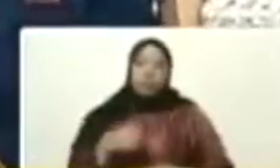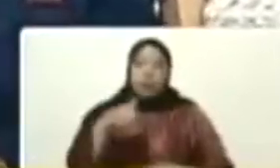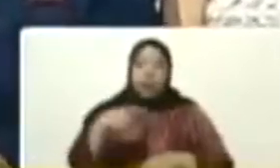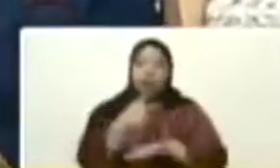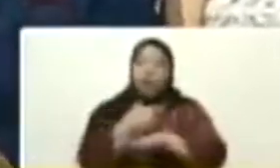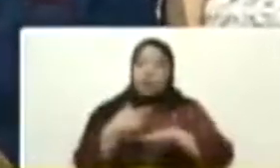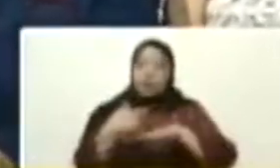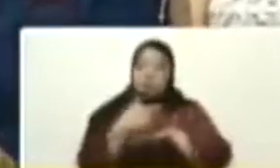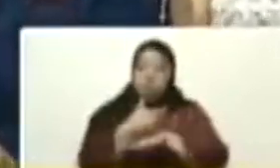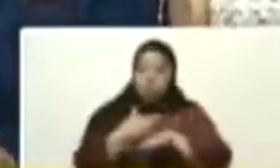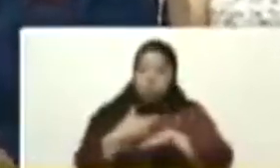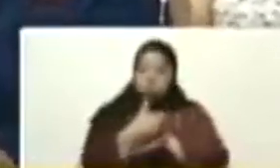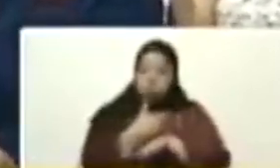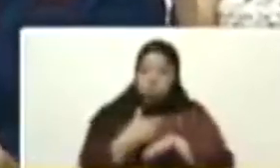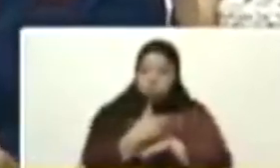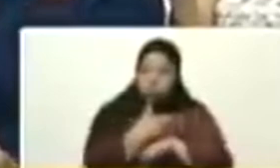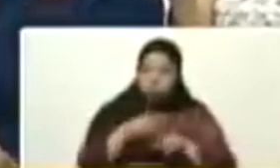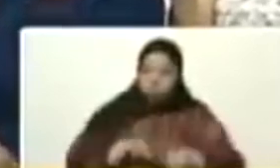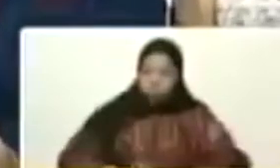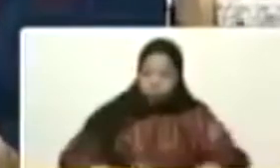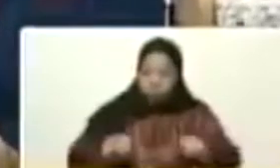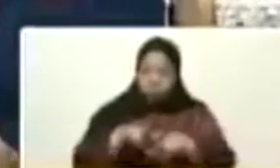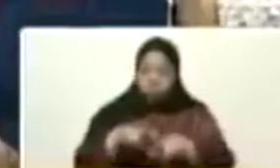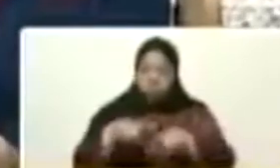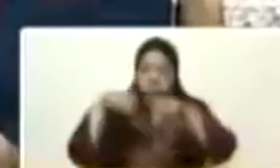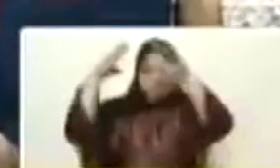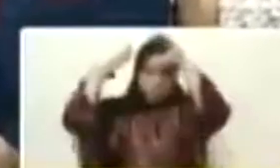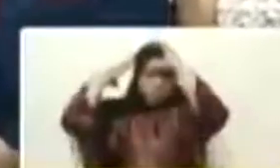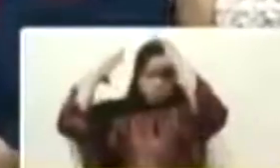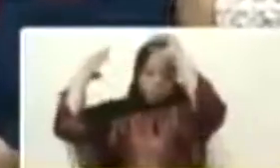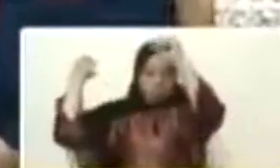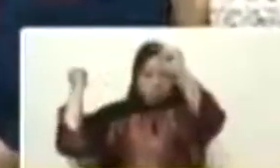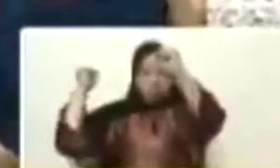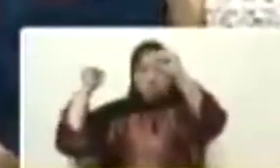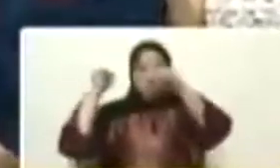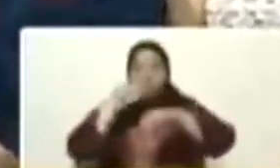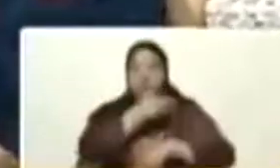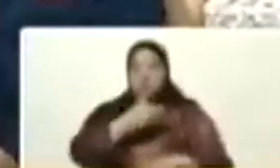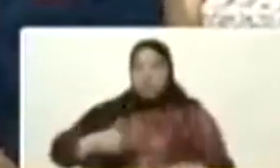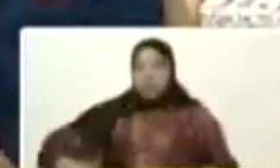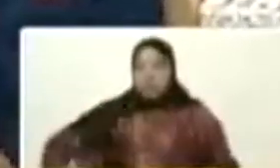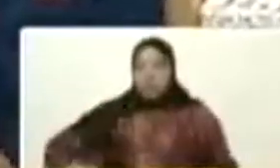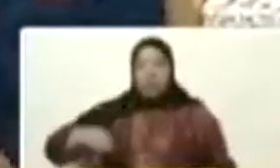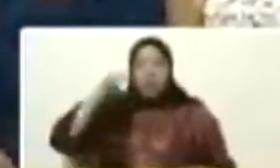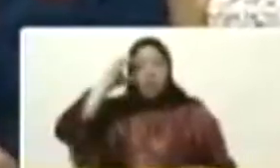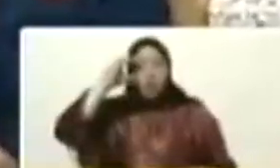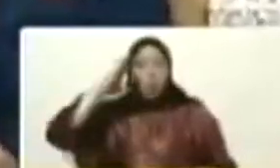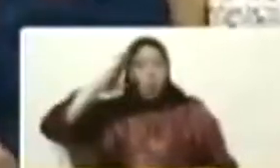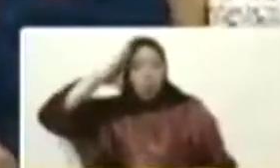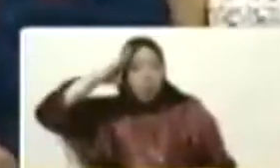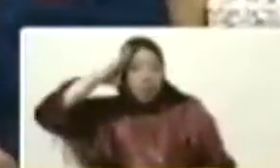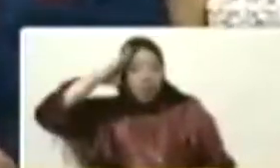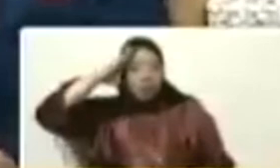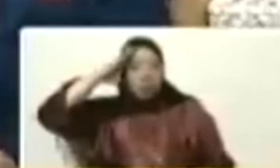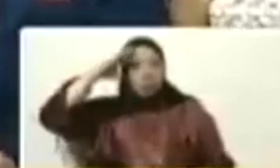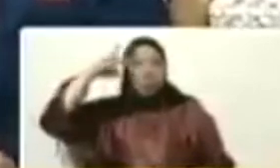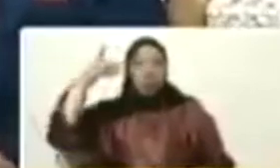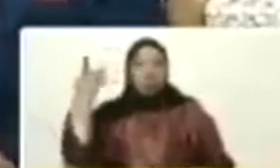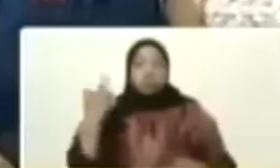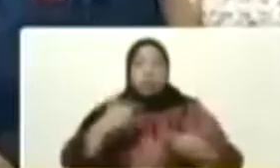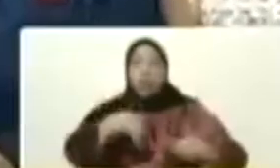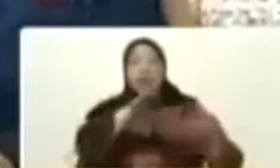gobernación, entre el canciller designado por el presidente Gustavo Petro, Álvaro